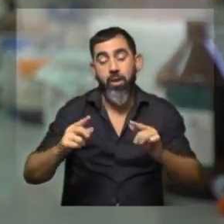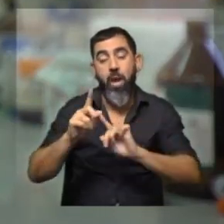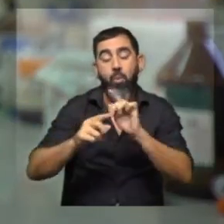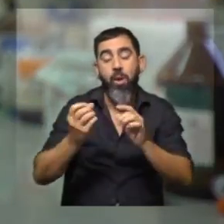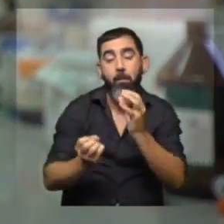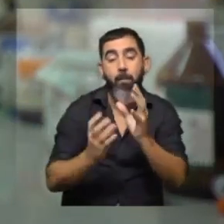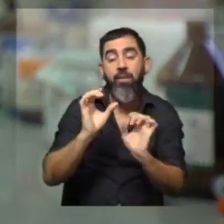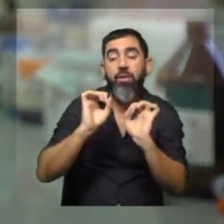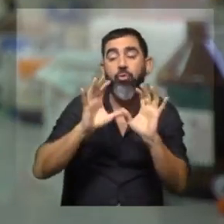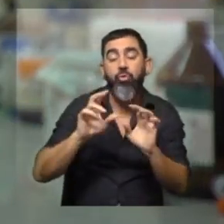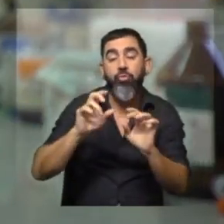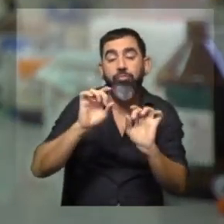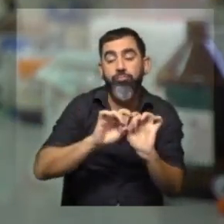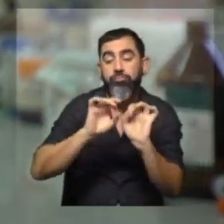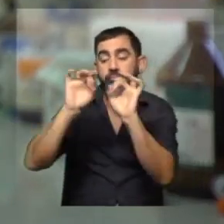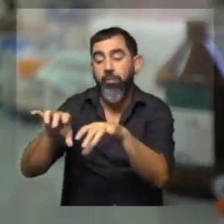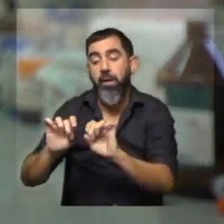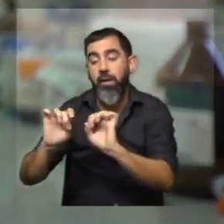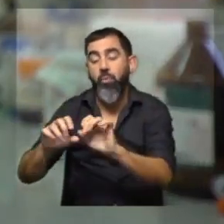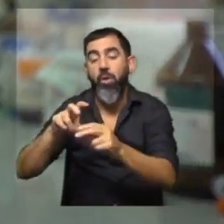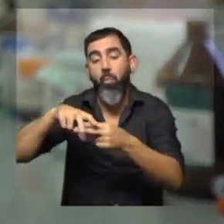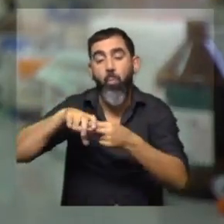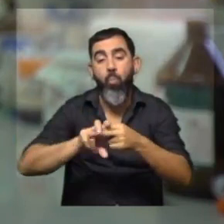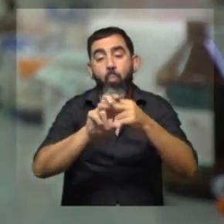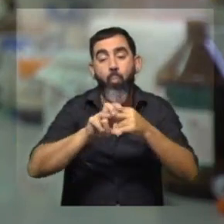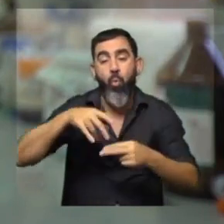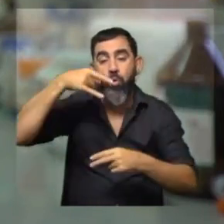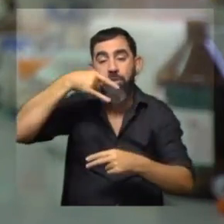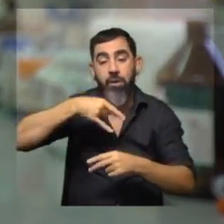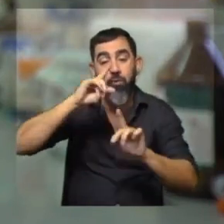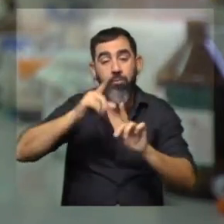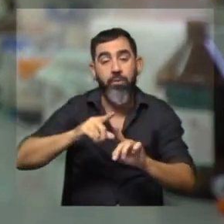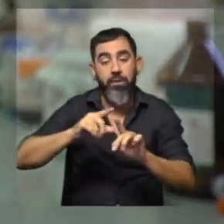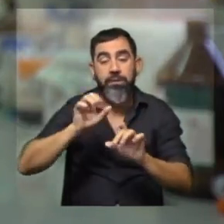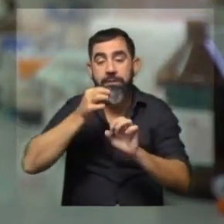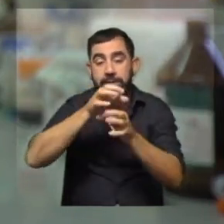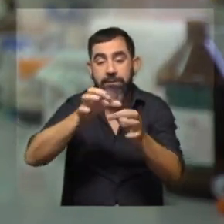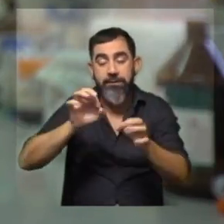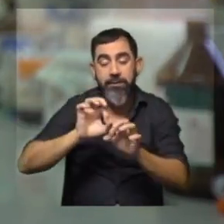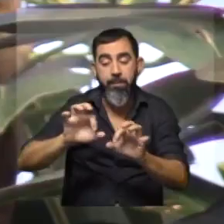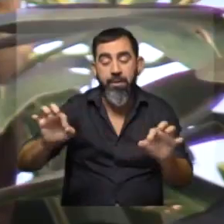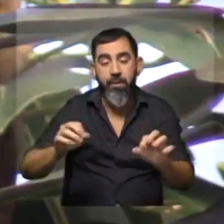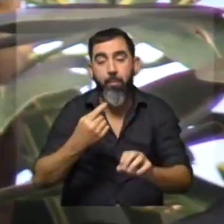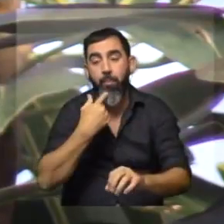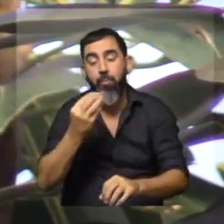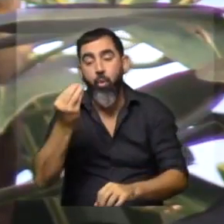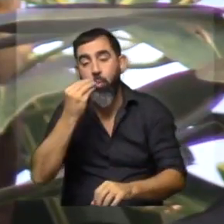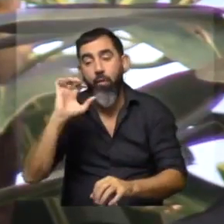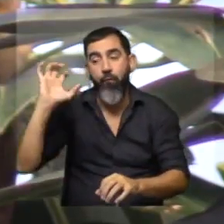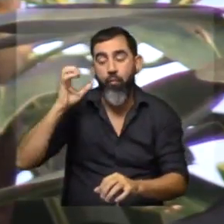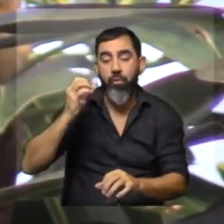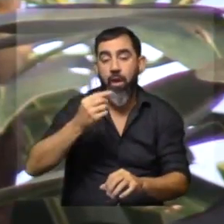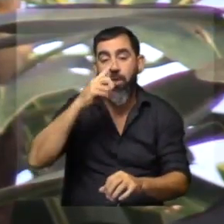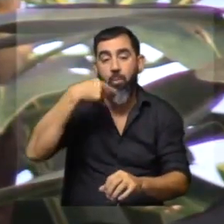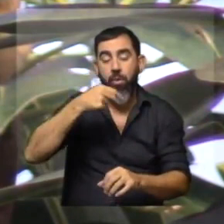plantas que solo son polinizadas en la naturaleza por murciélagos. Y son también dispersores de semillas, aquellos que se alimentan de frutos, comen los frutos